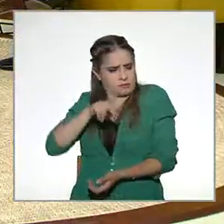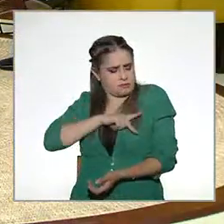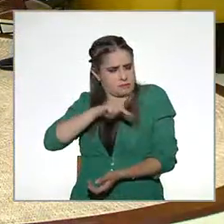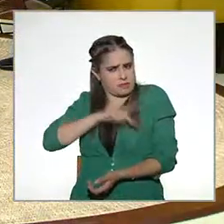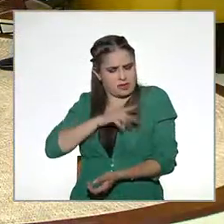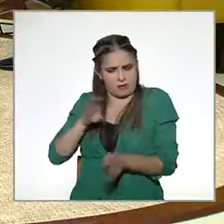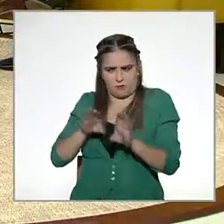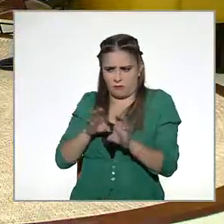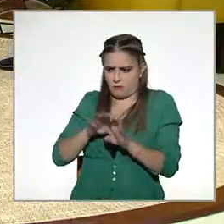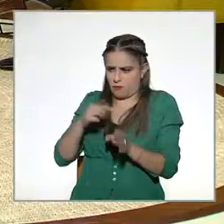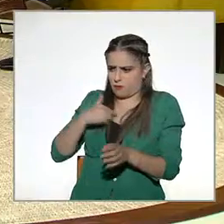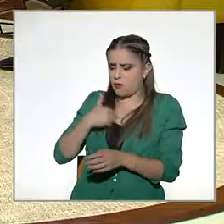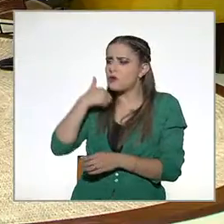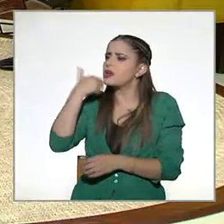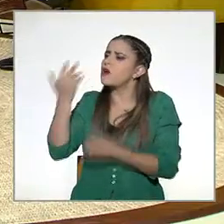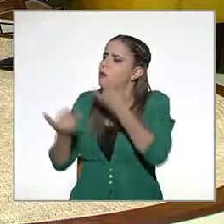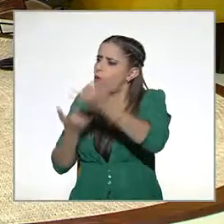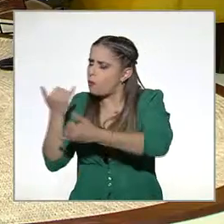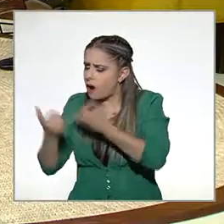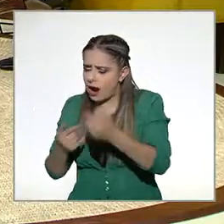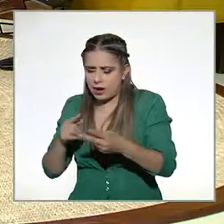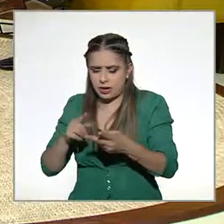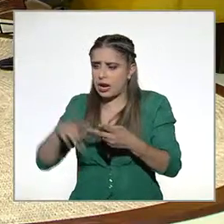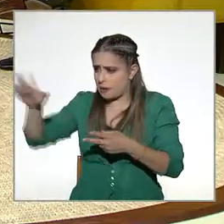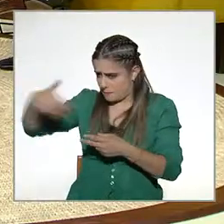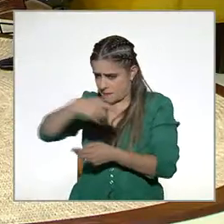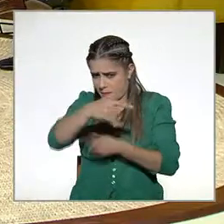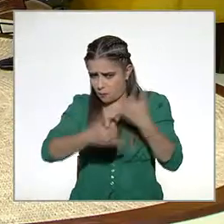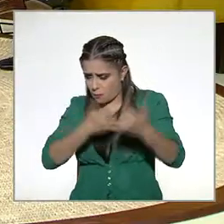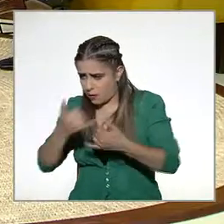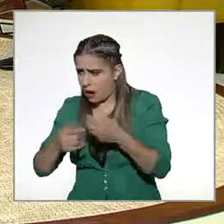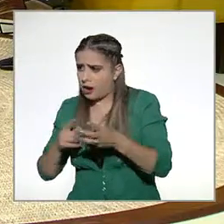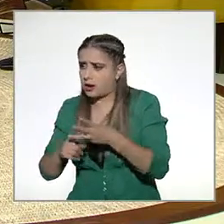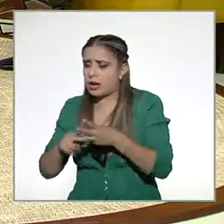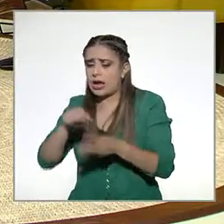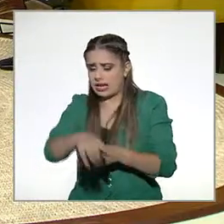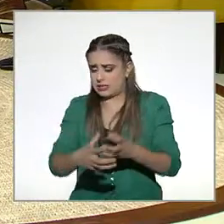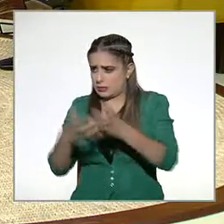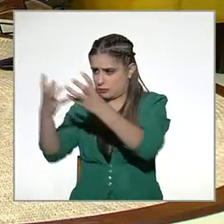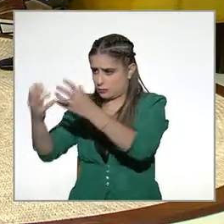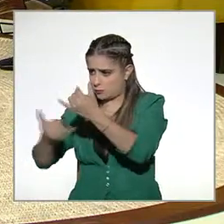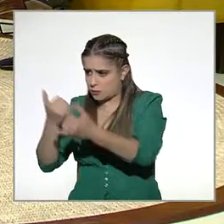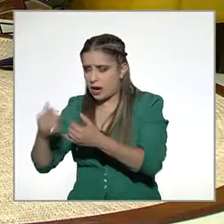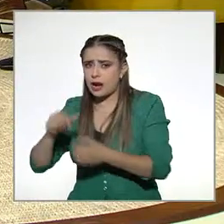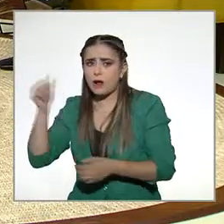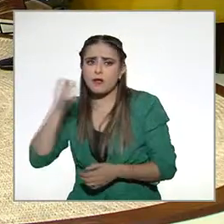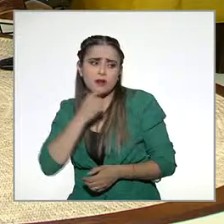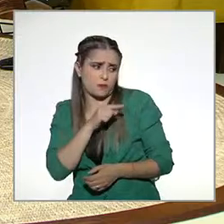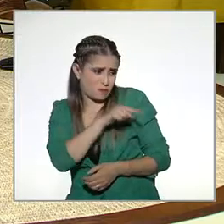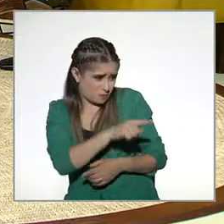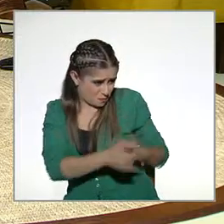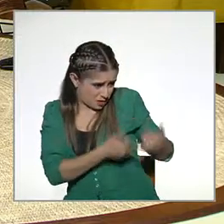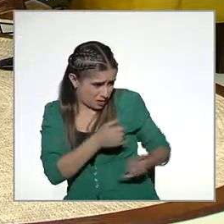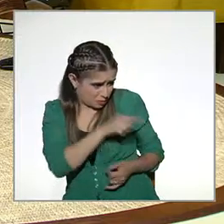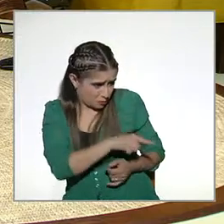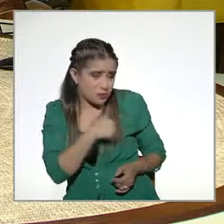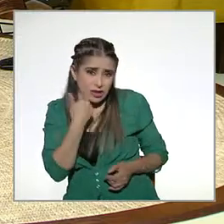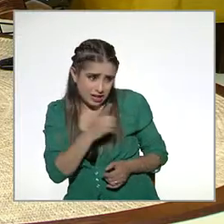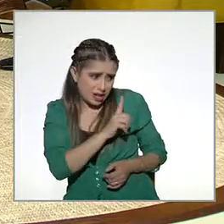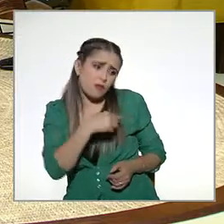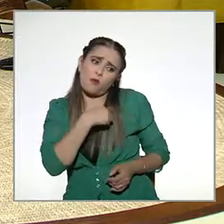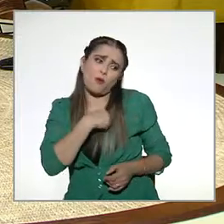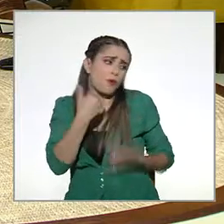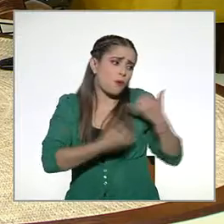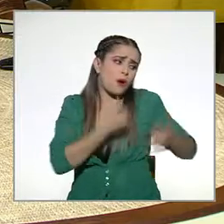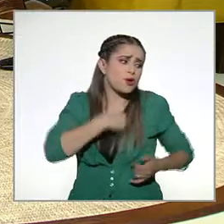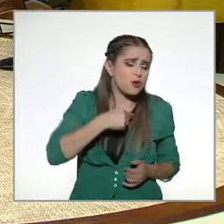proponer, por ejemplo, a qué jugar, cómo jugar, con qué jugar, qué decir, y le dice al otro. Y tú dices tal cosa, y tú decías tal cosa. Entonces, tiene